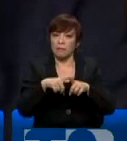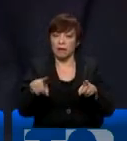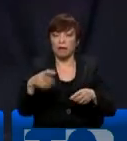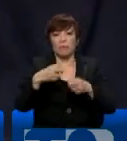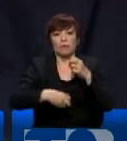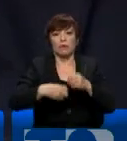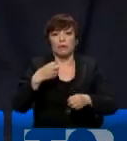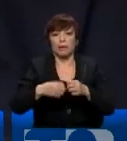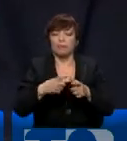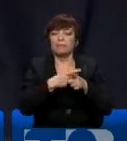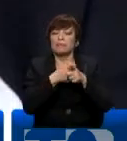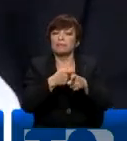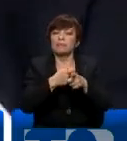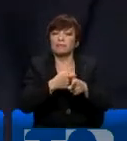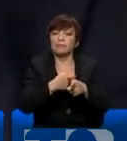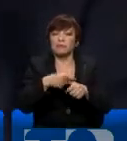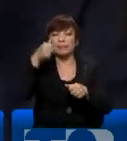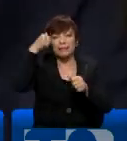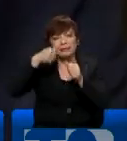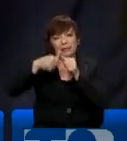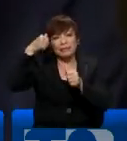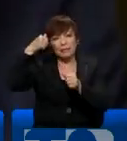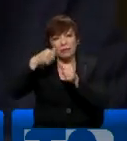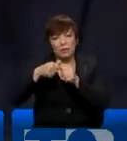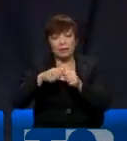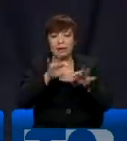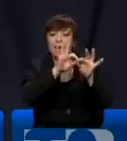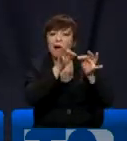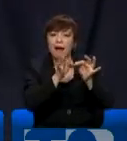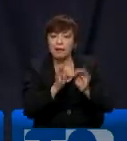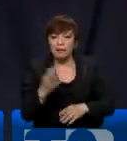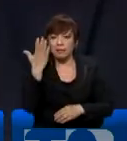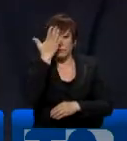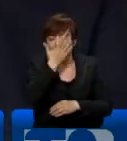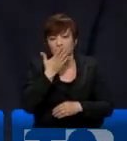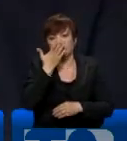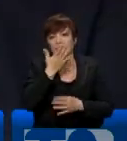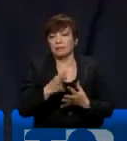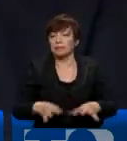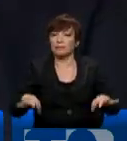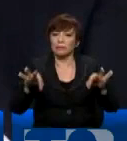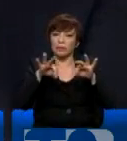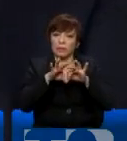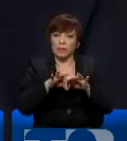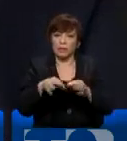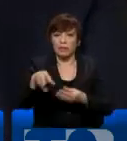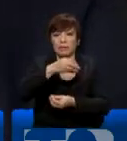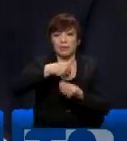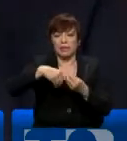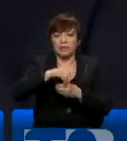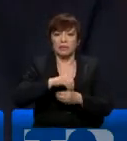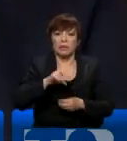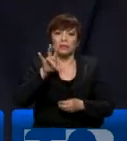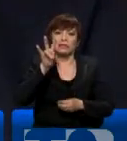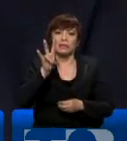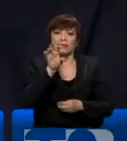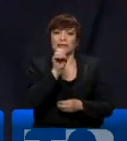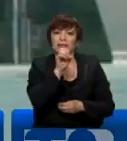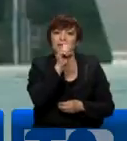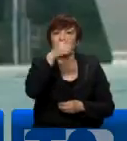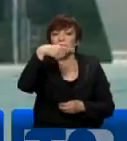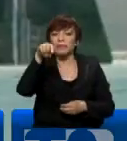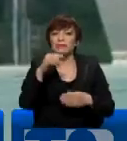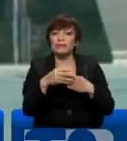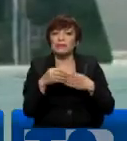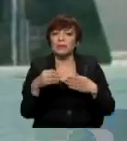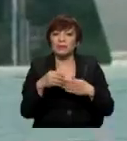más urgente: reparar bien Esmeraldas. Se necesita una inversión de 700 millones de dólares.